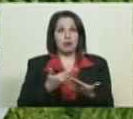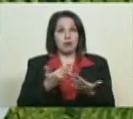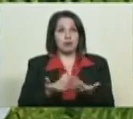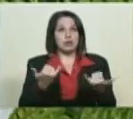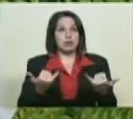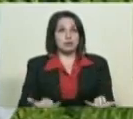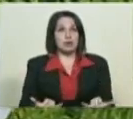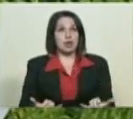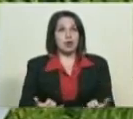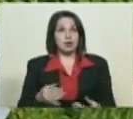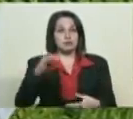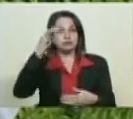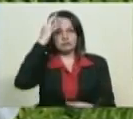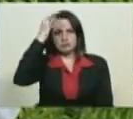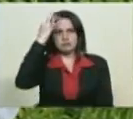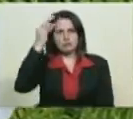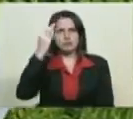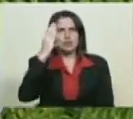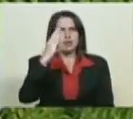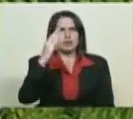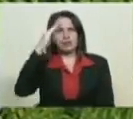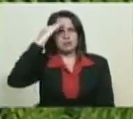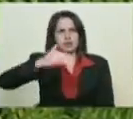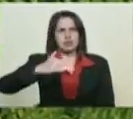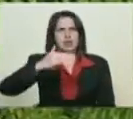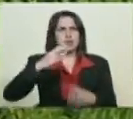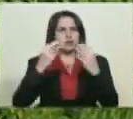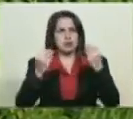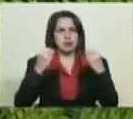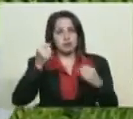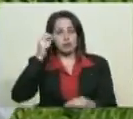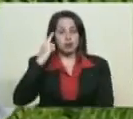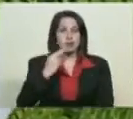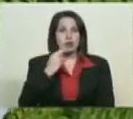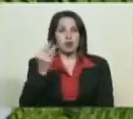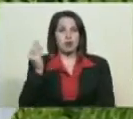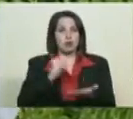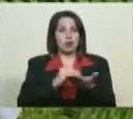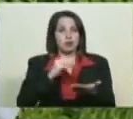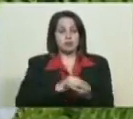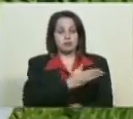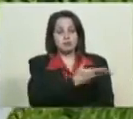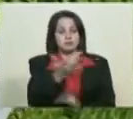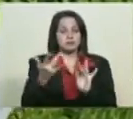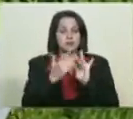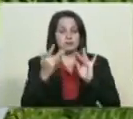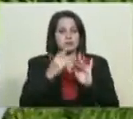sede del Comando Estratégico Operacional de la Fuerza Armada Nacional Bolivariana, y con él vamos a retornar el contacto a los estudios. Adelante.